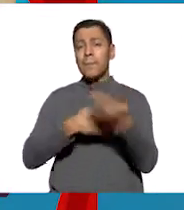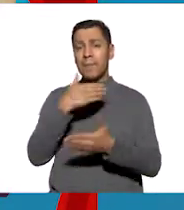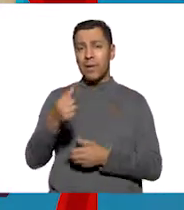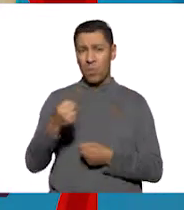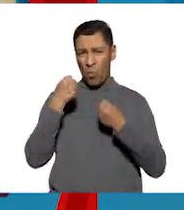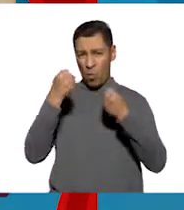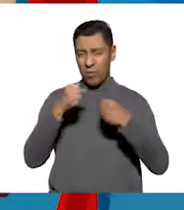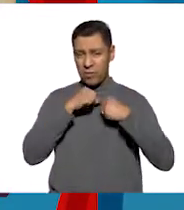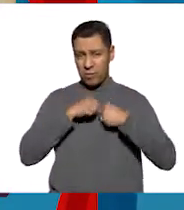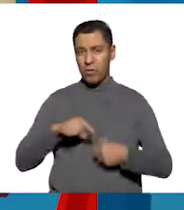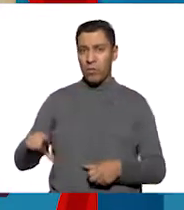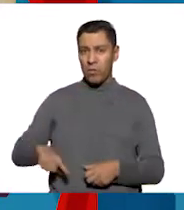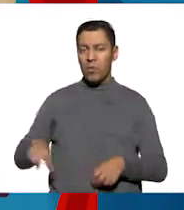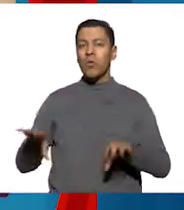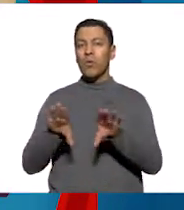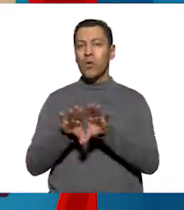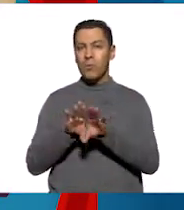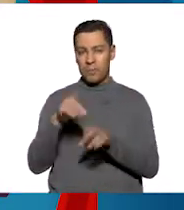poder? Veámoslo.